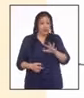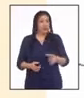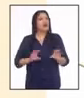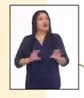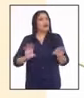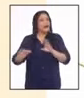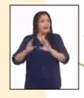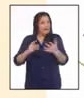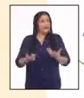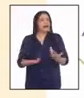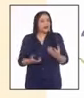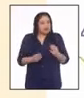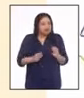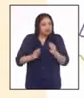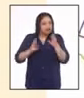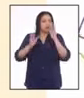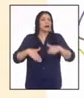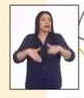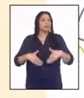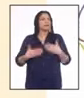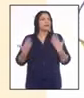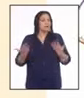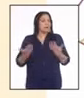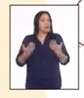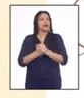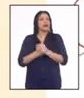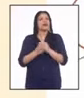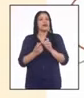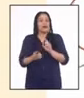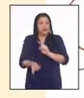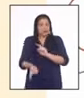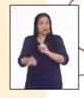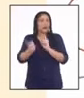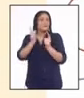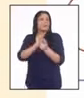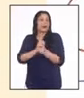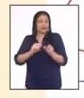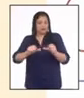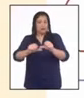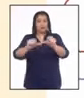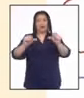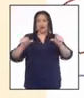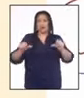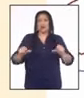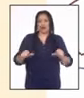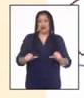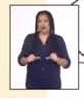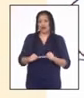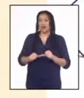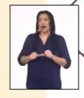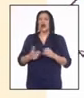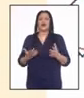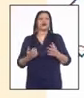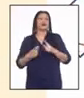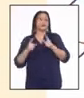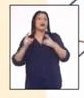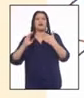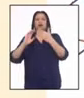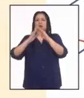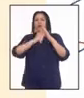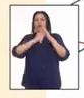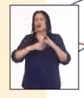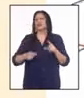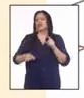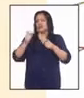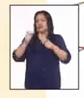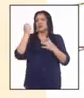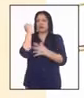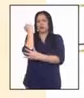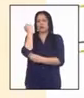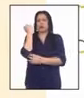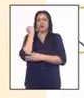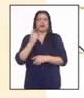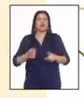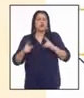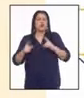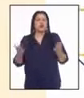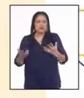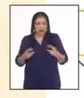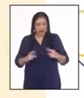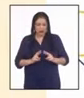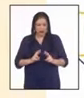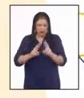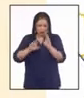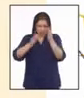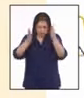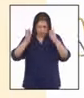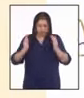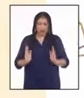acciones necesarias para propender a la reubicación de las áreas con asentamientos marginales ubicados en las riberas del